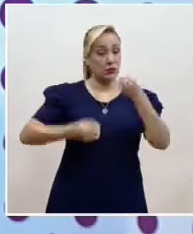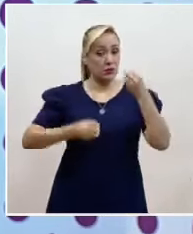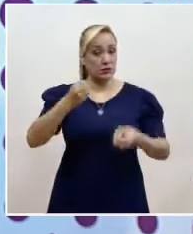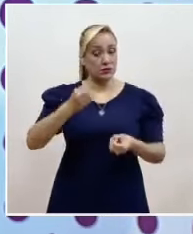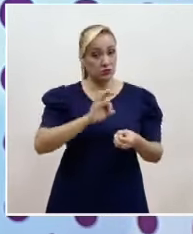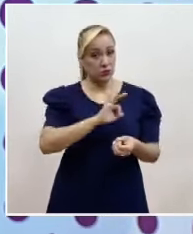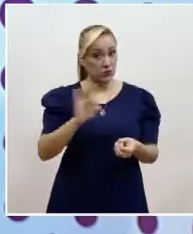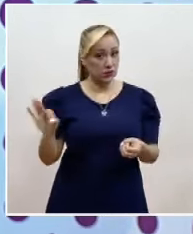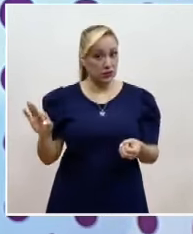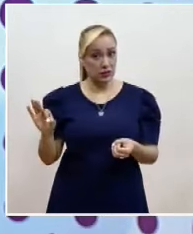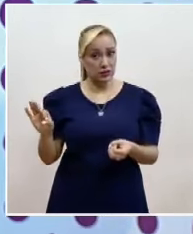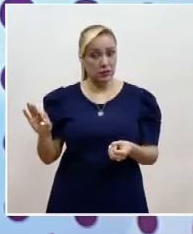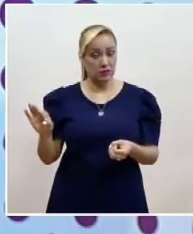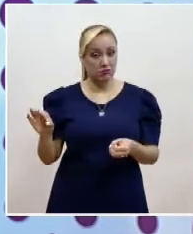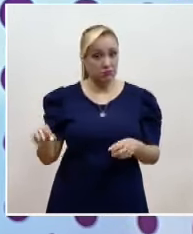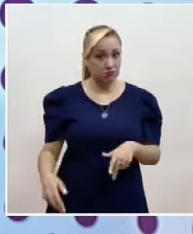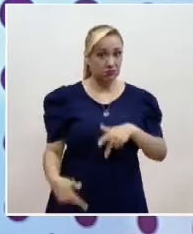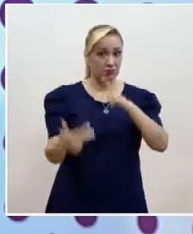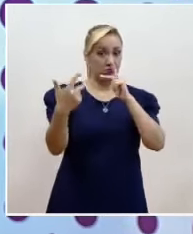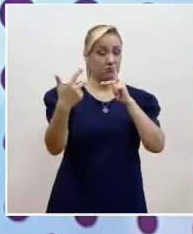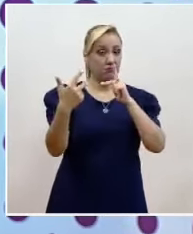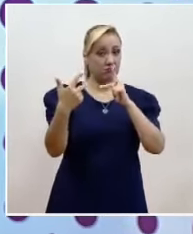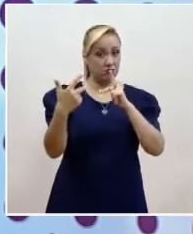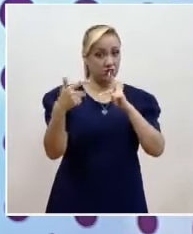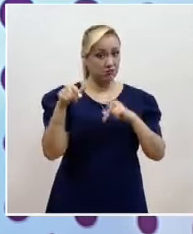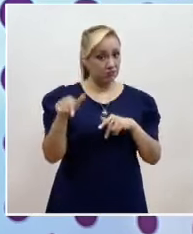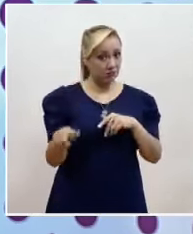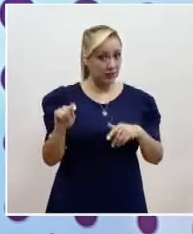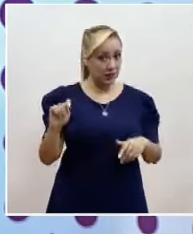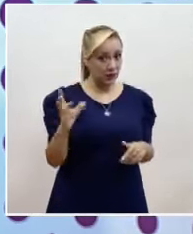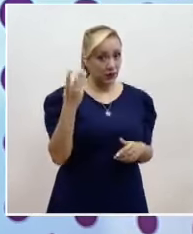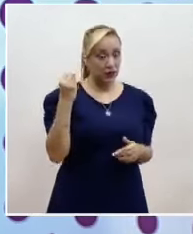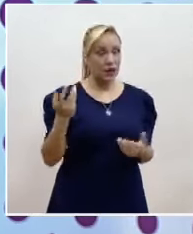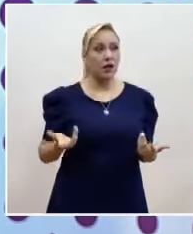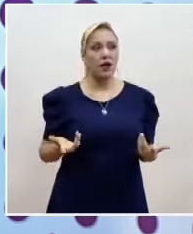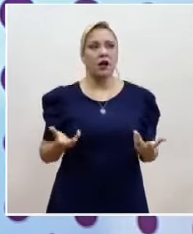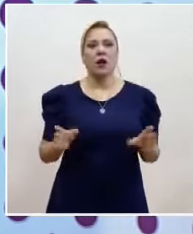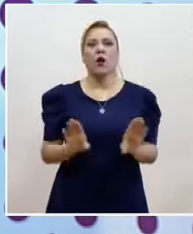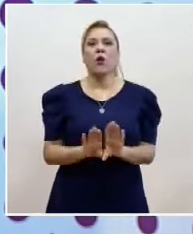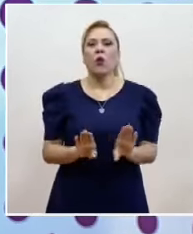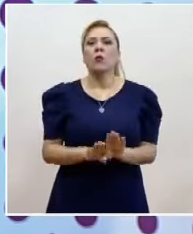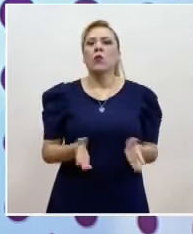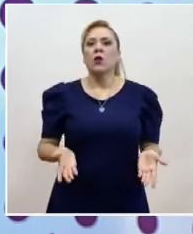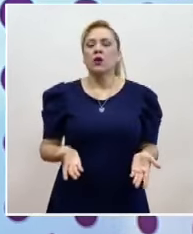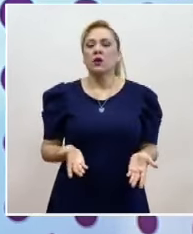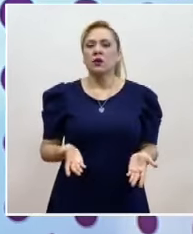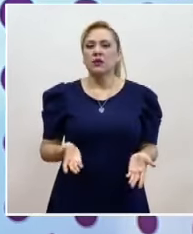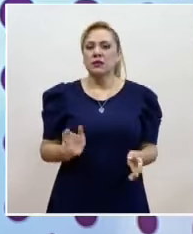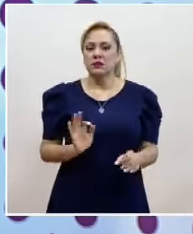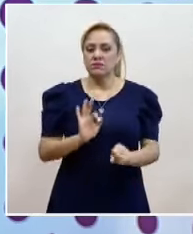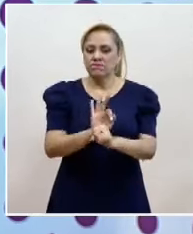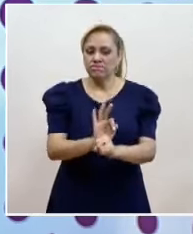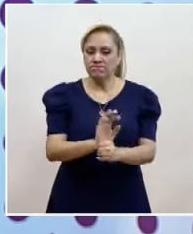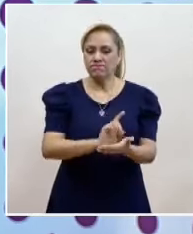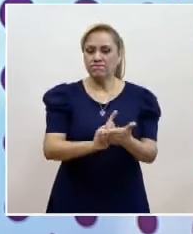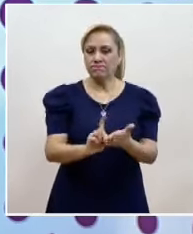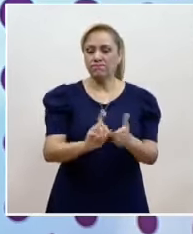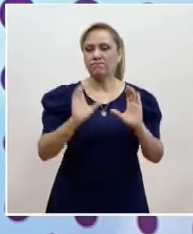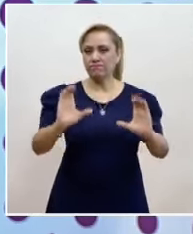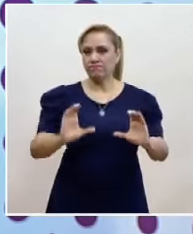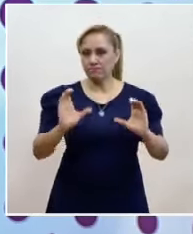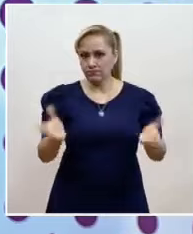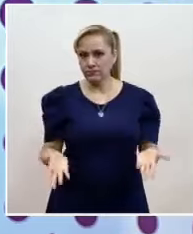utilizar las TICs, las tecnologías de la información, cómo seguir tutelando y protegiendo los derechos que ahí se involucran,